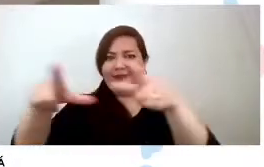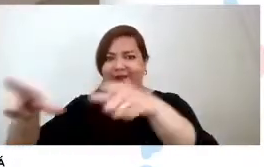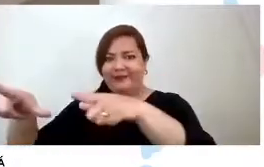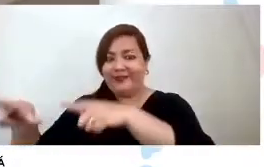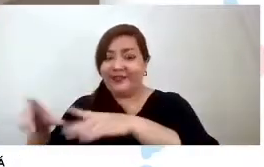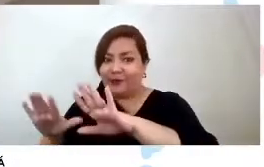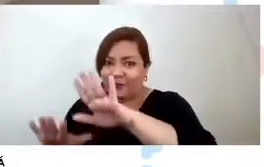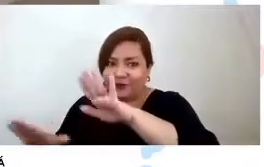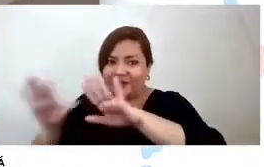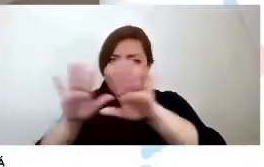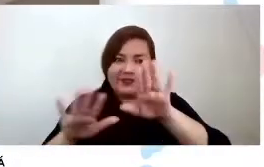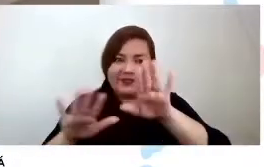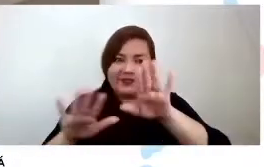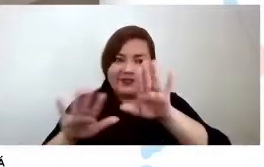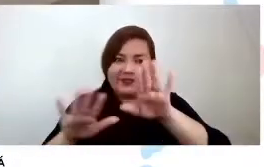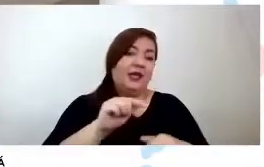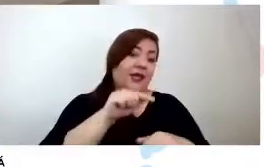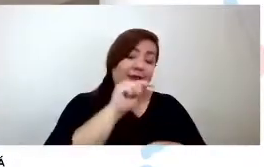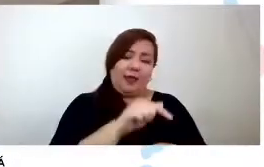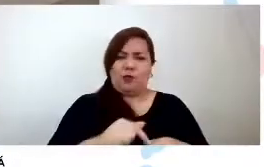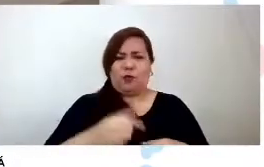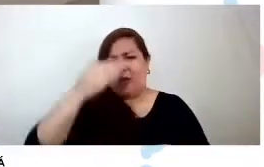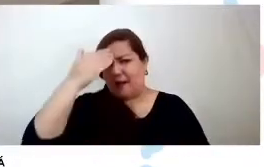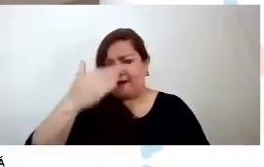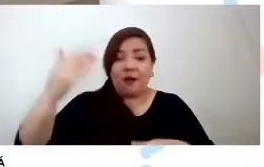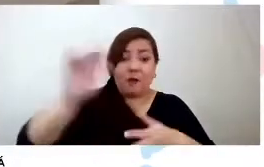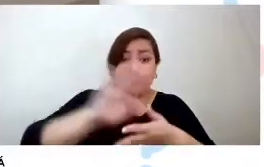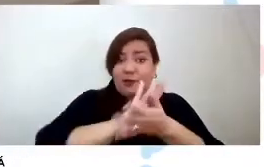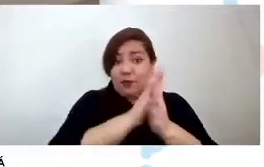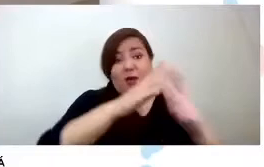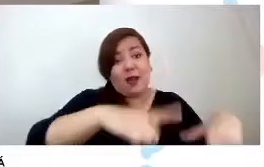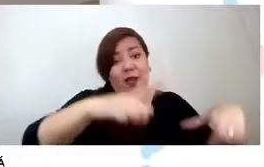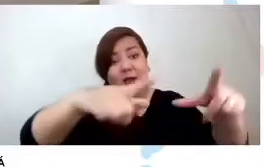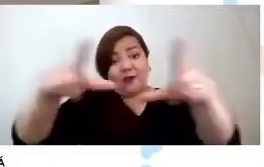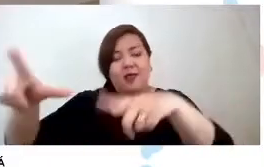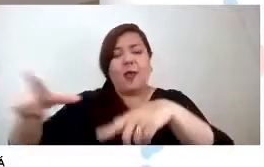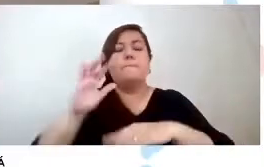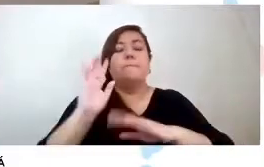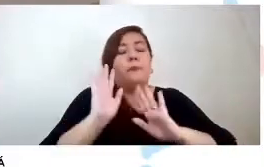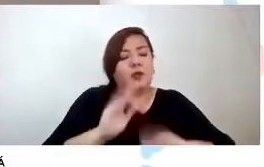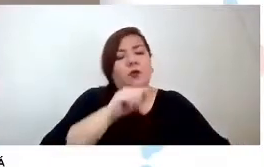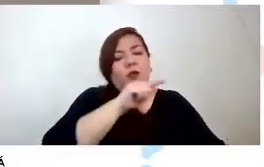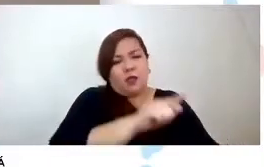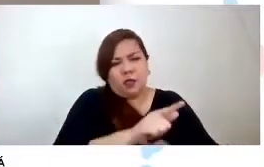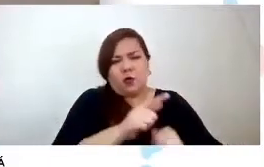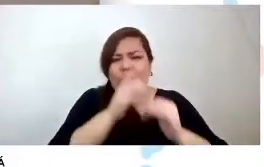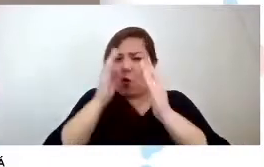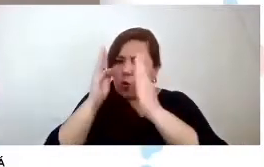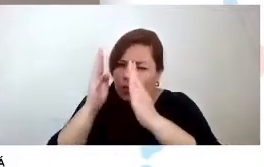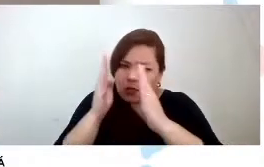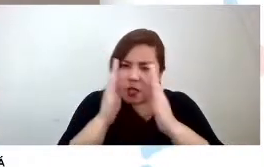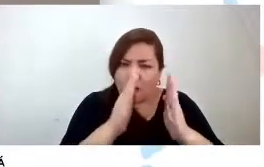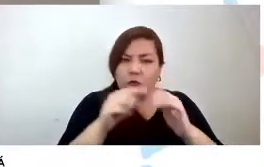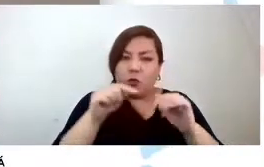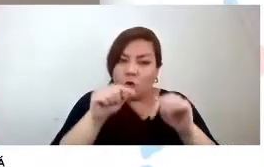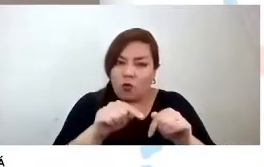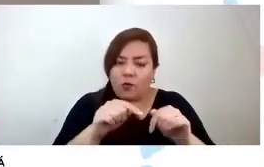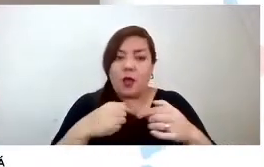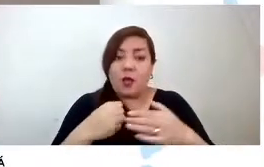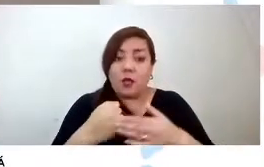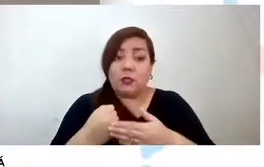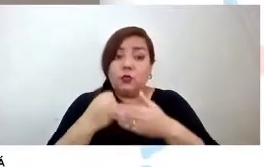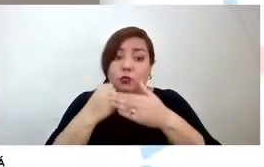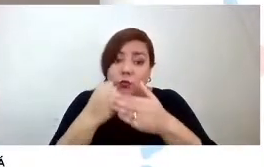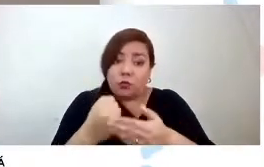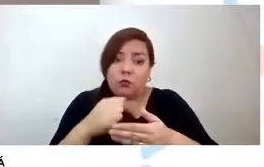de especialidad de todas las áreas, sí nos va orientando y va intentando que las colecciones estén en